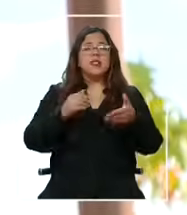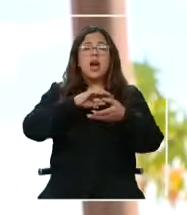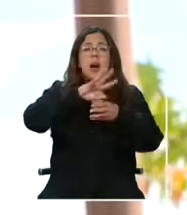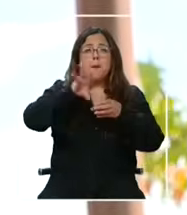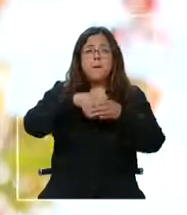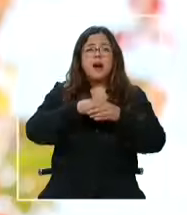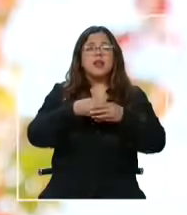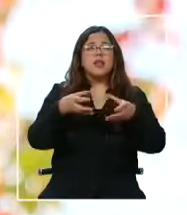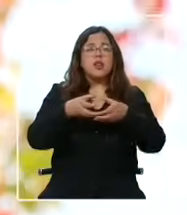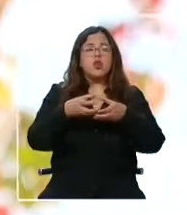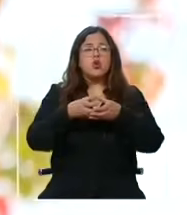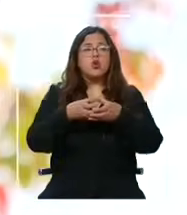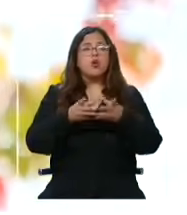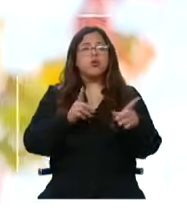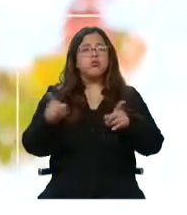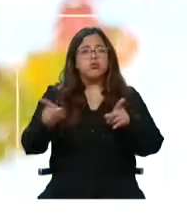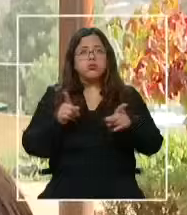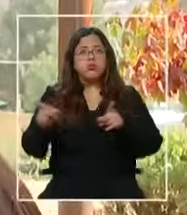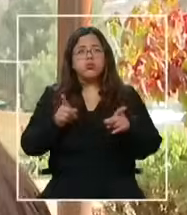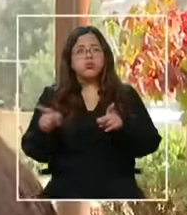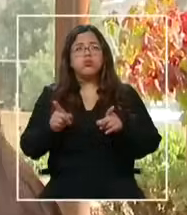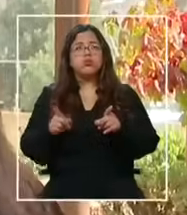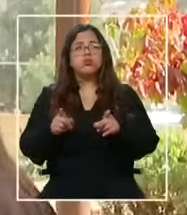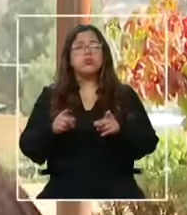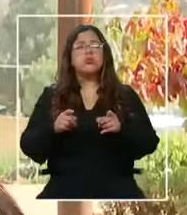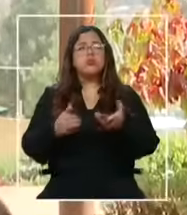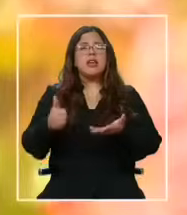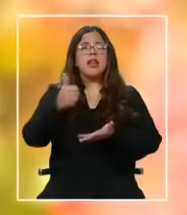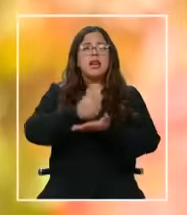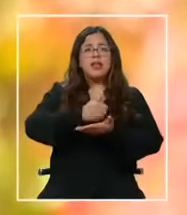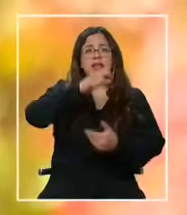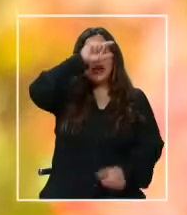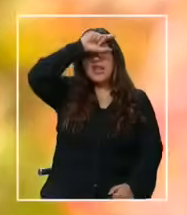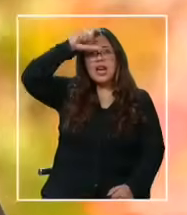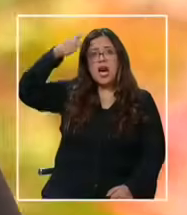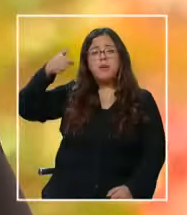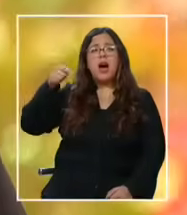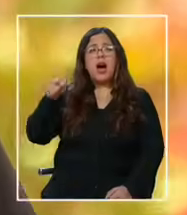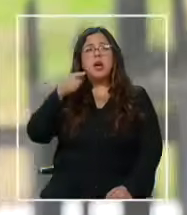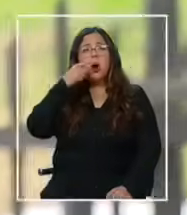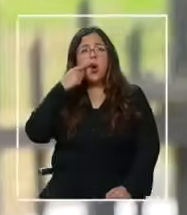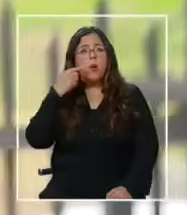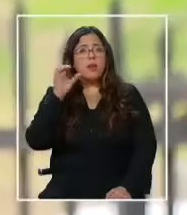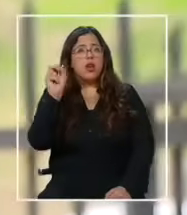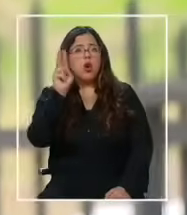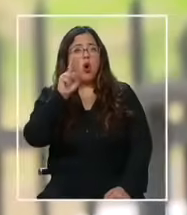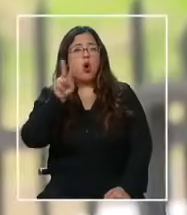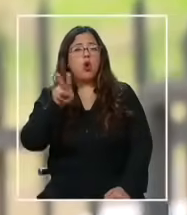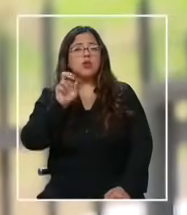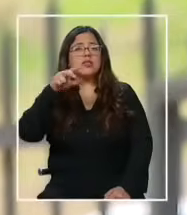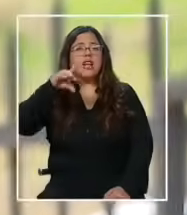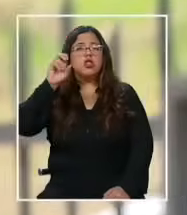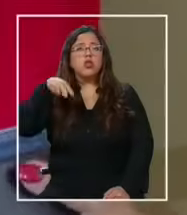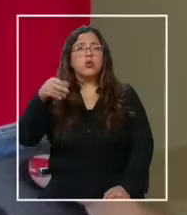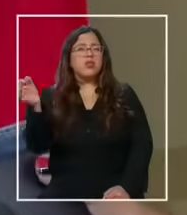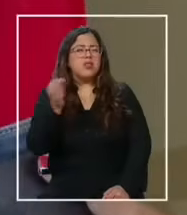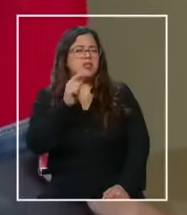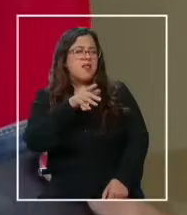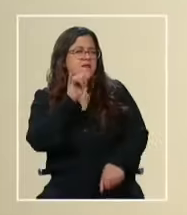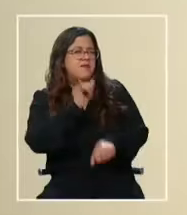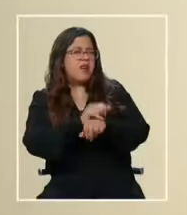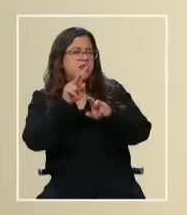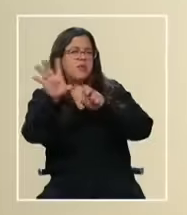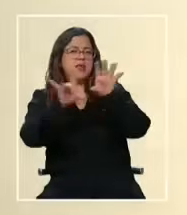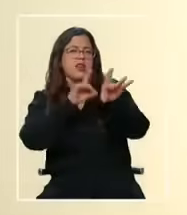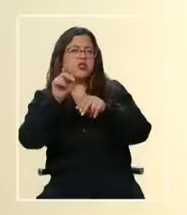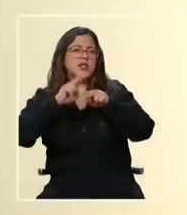codina el respaldo del jefe comunal ha sido explícito lo que llevó a os andon a calificar de ilegítima e incluso trucha la elección